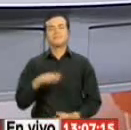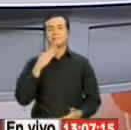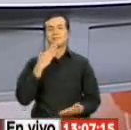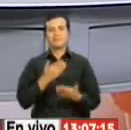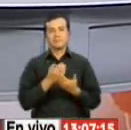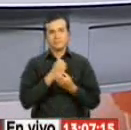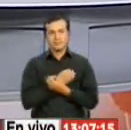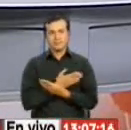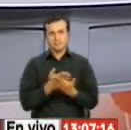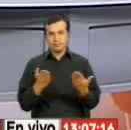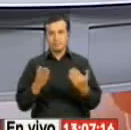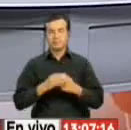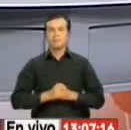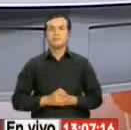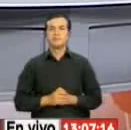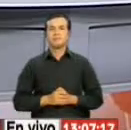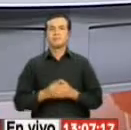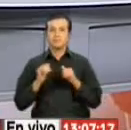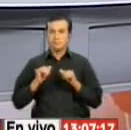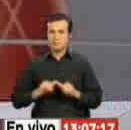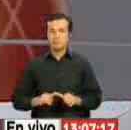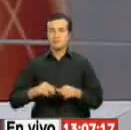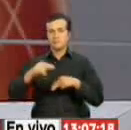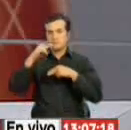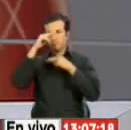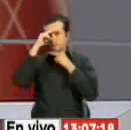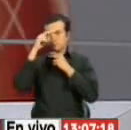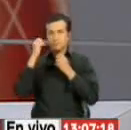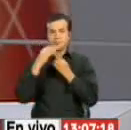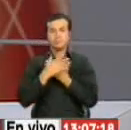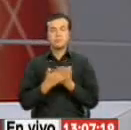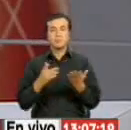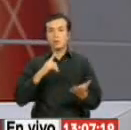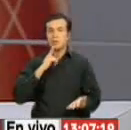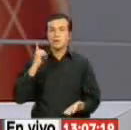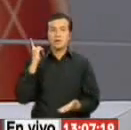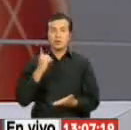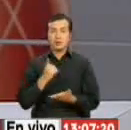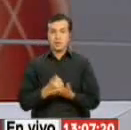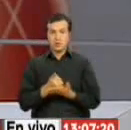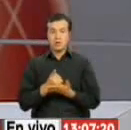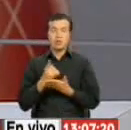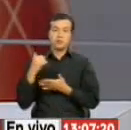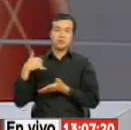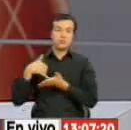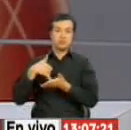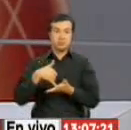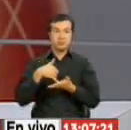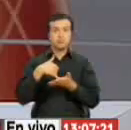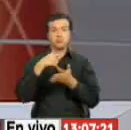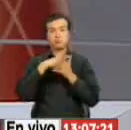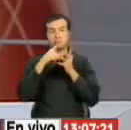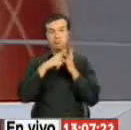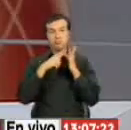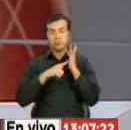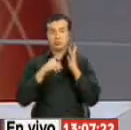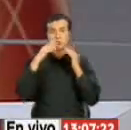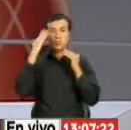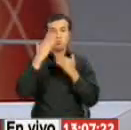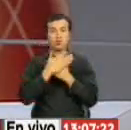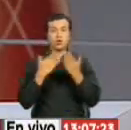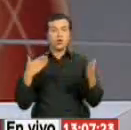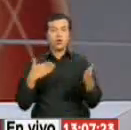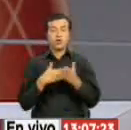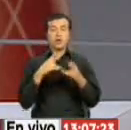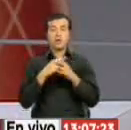por el completo reporte vamos a continuar con las noticias precisamente le contamos que entre condecoraciones posesiones y declaraciones políticas en